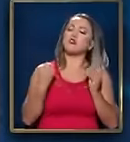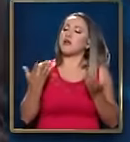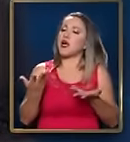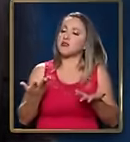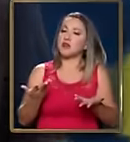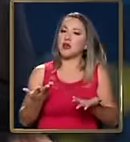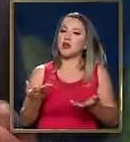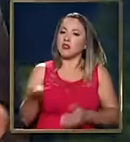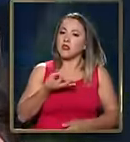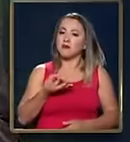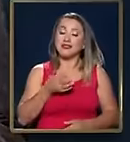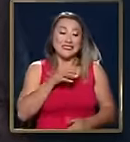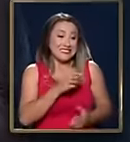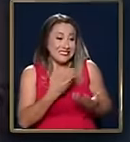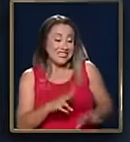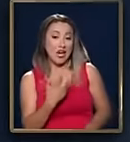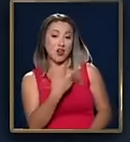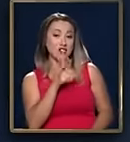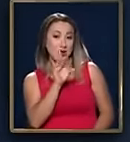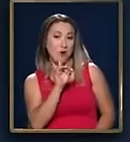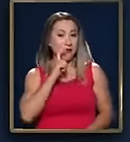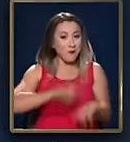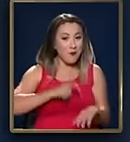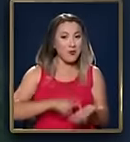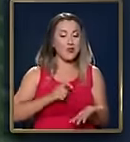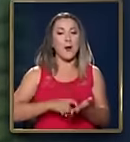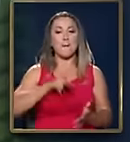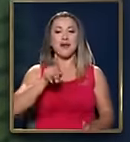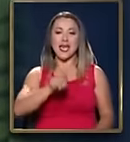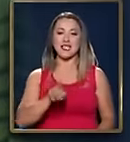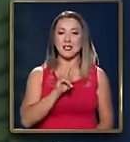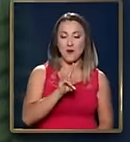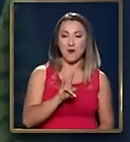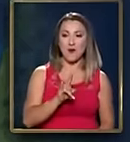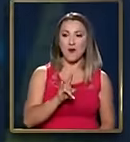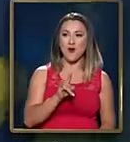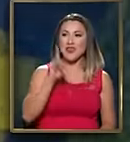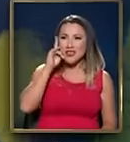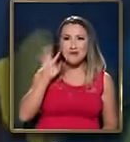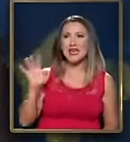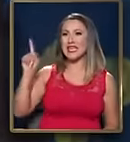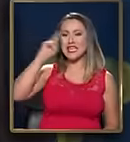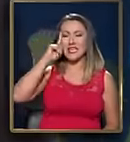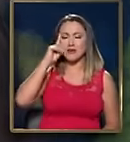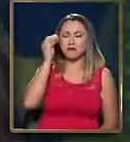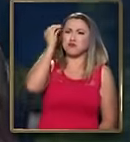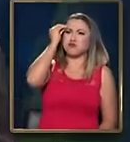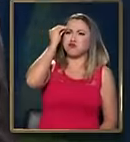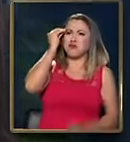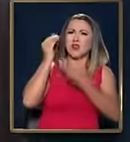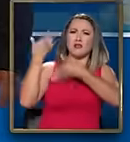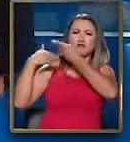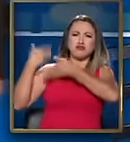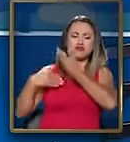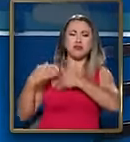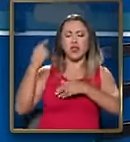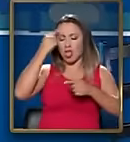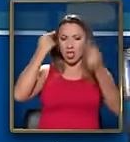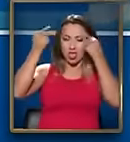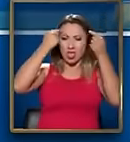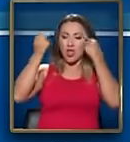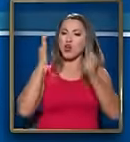hija? Saqué 850 puntos en la PSU. Imagínate todos los recuerdos que se me vinieron a la mente. Las veces